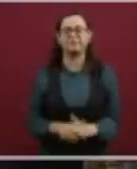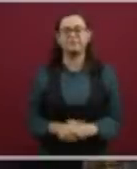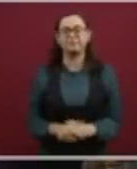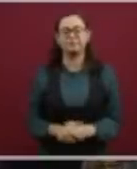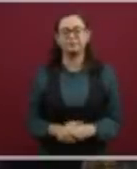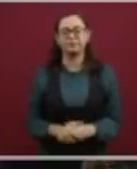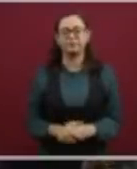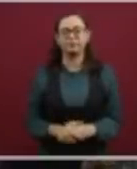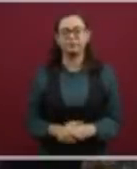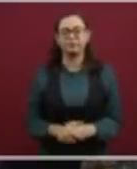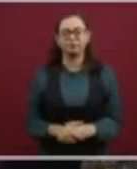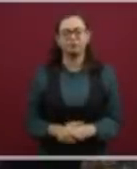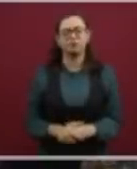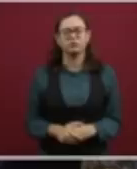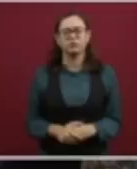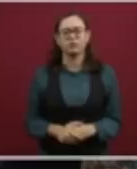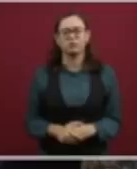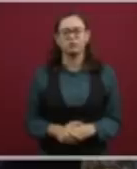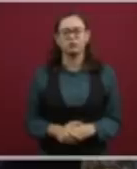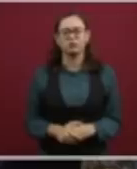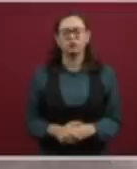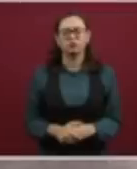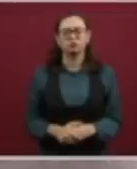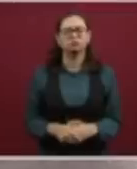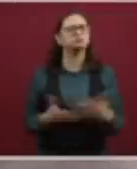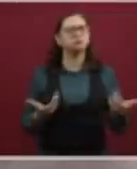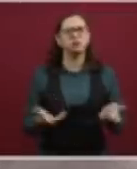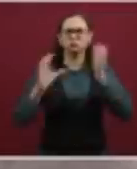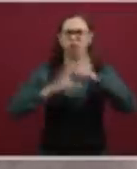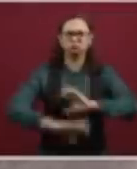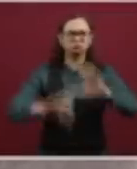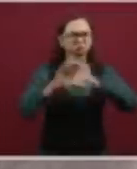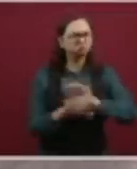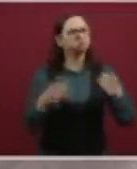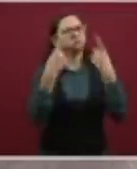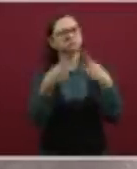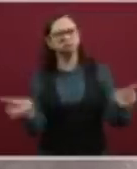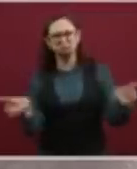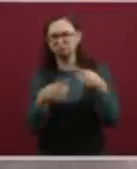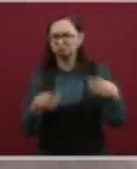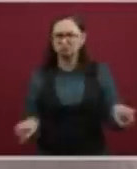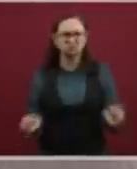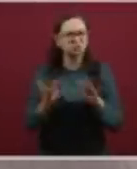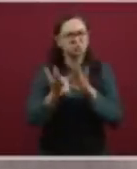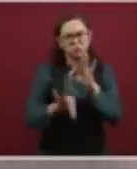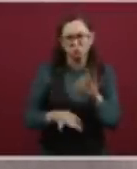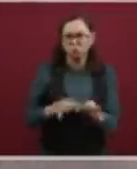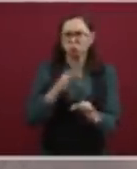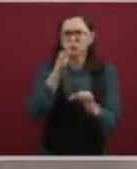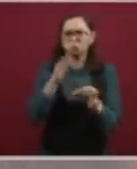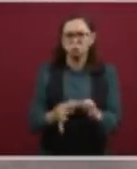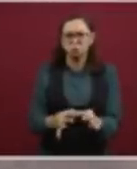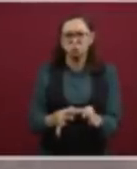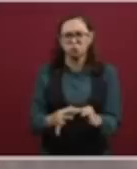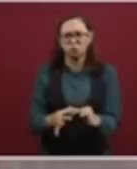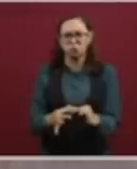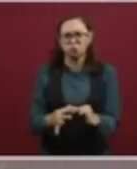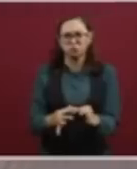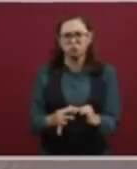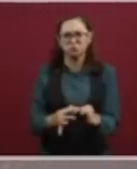cabo el concierto en tiempo y forma en este lugar, y a partir de